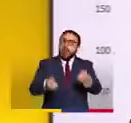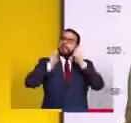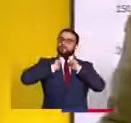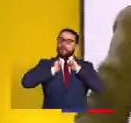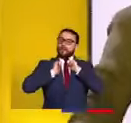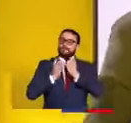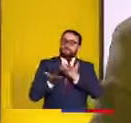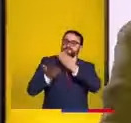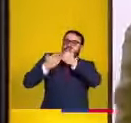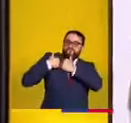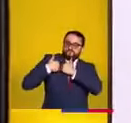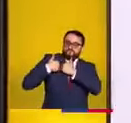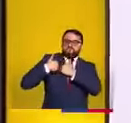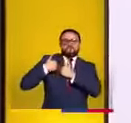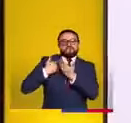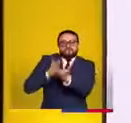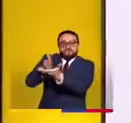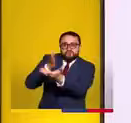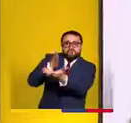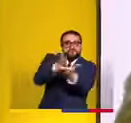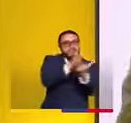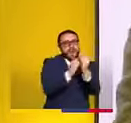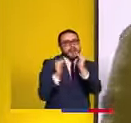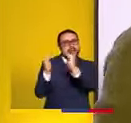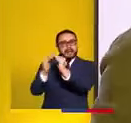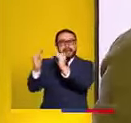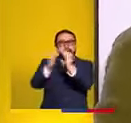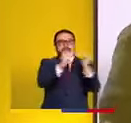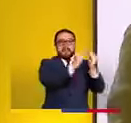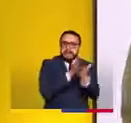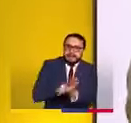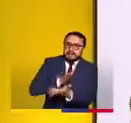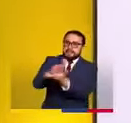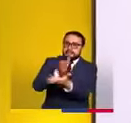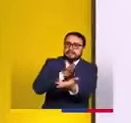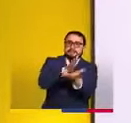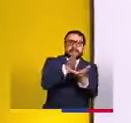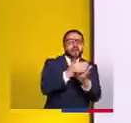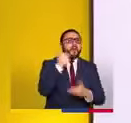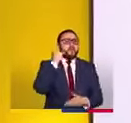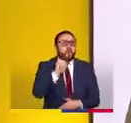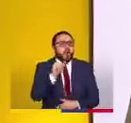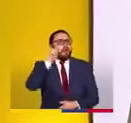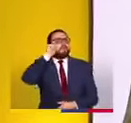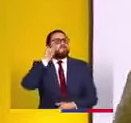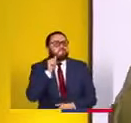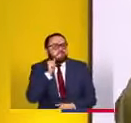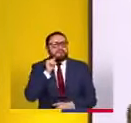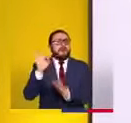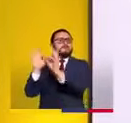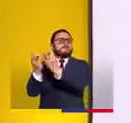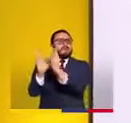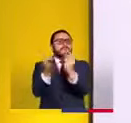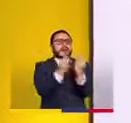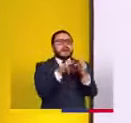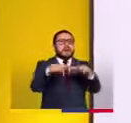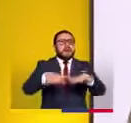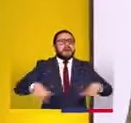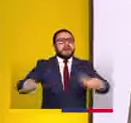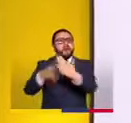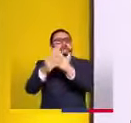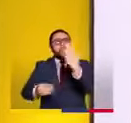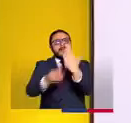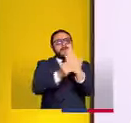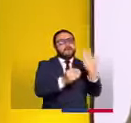cuidando en su hogar a la mujer gestante y su familia en lugares pobrísimos, ya